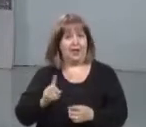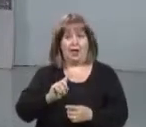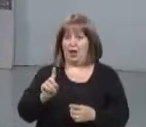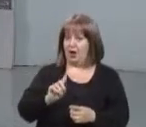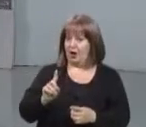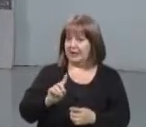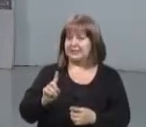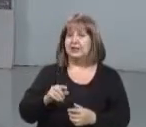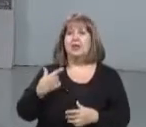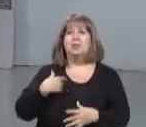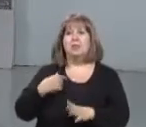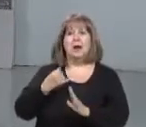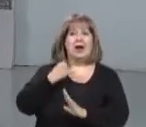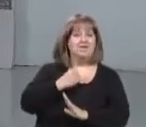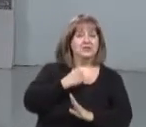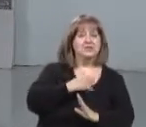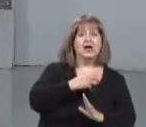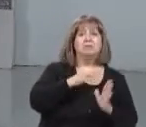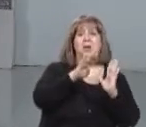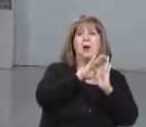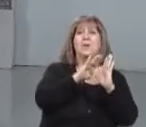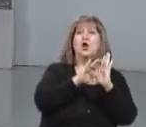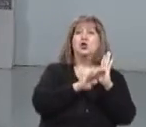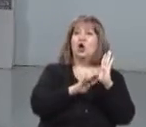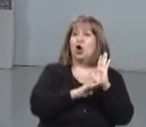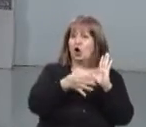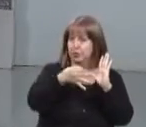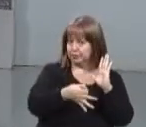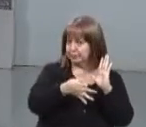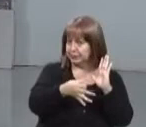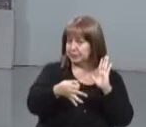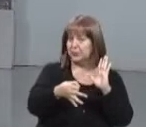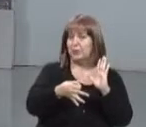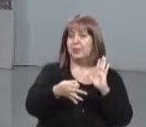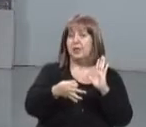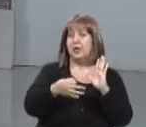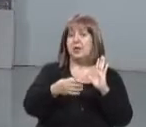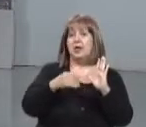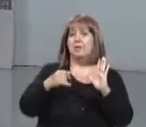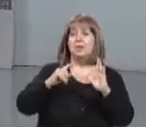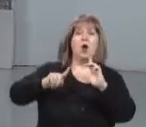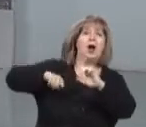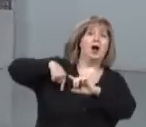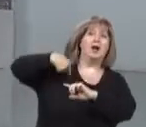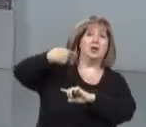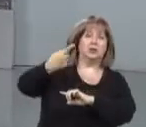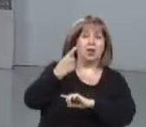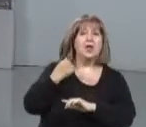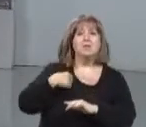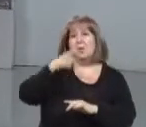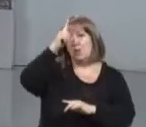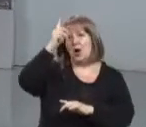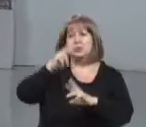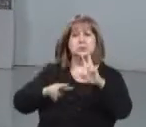e inmediatamente se activa el protocolo que sucede en este tipo de casos, y es allí cuando al otro día los